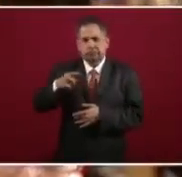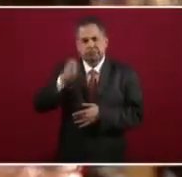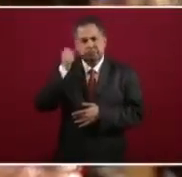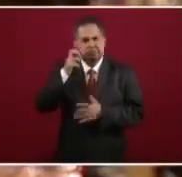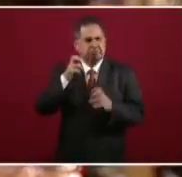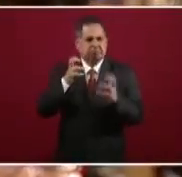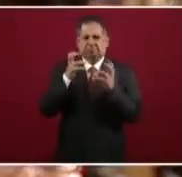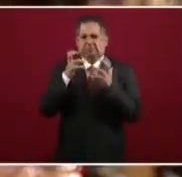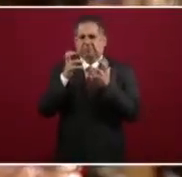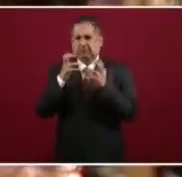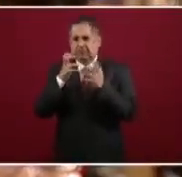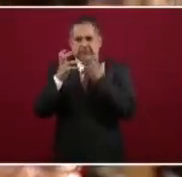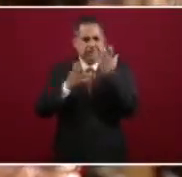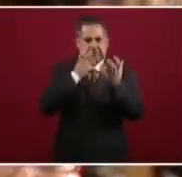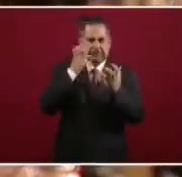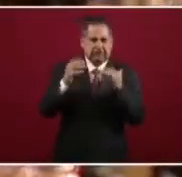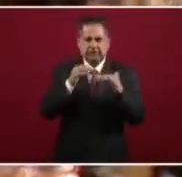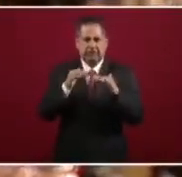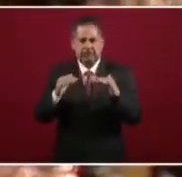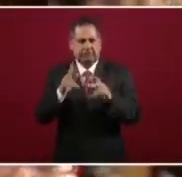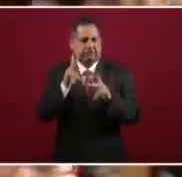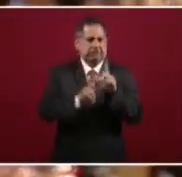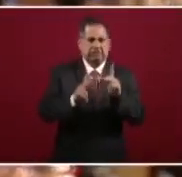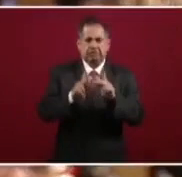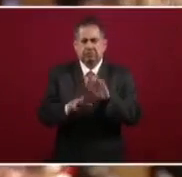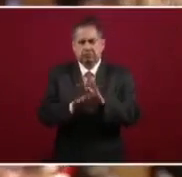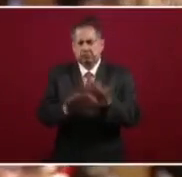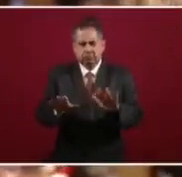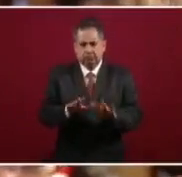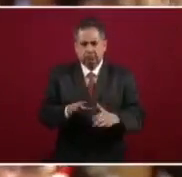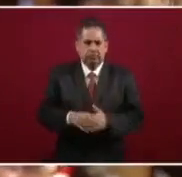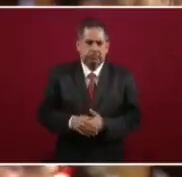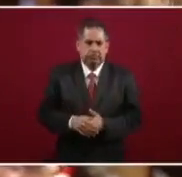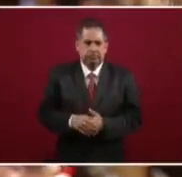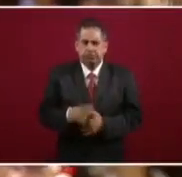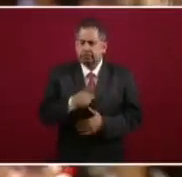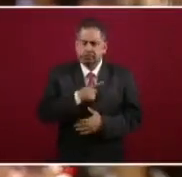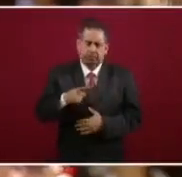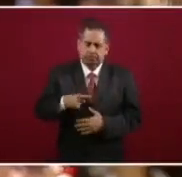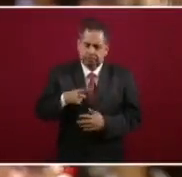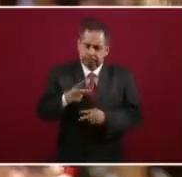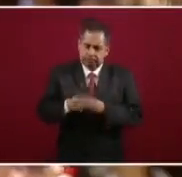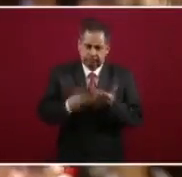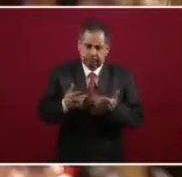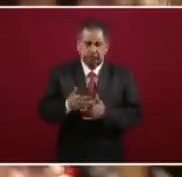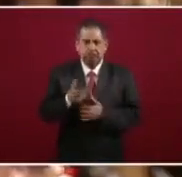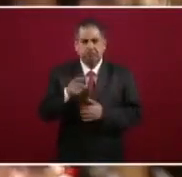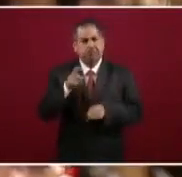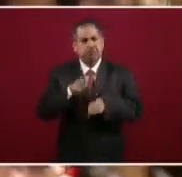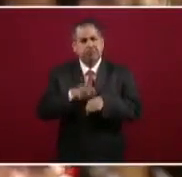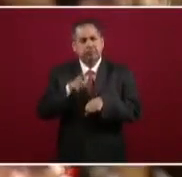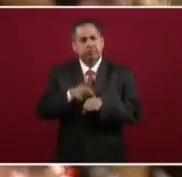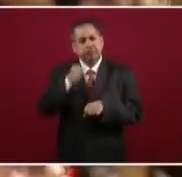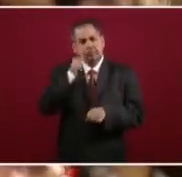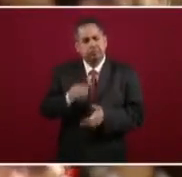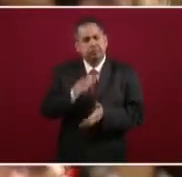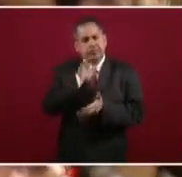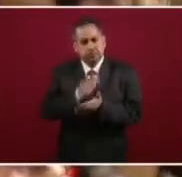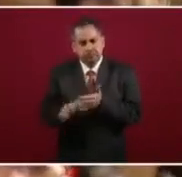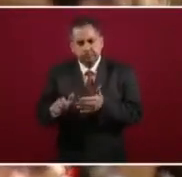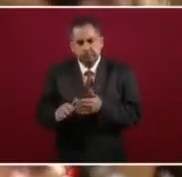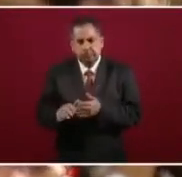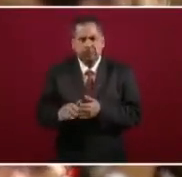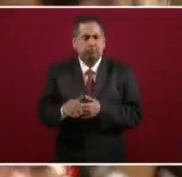entre gritos y entre interrupciones no debiera haber pero el tiempo ayer se agotaba presidente